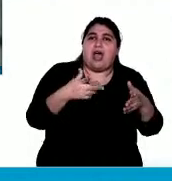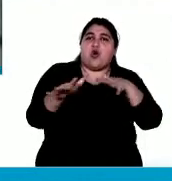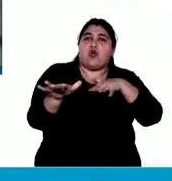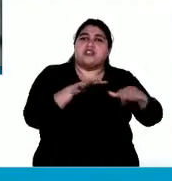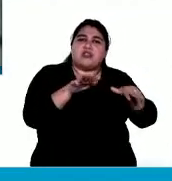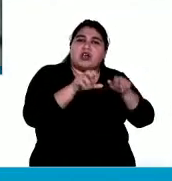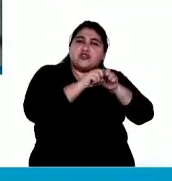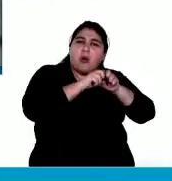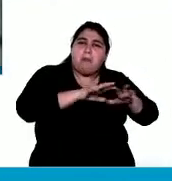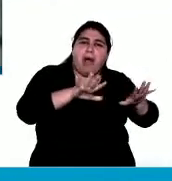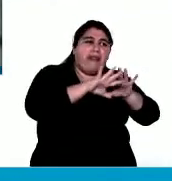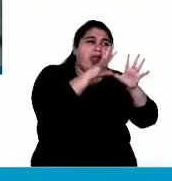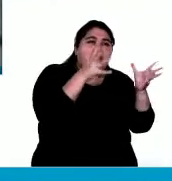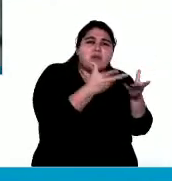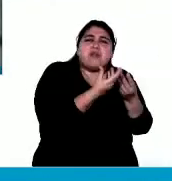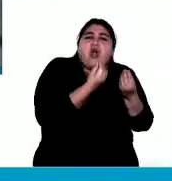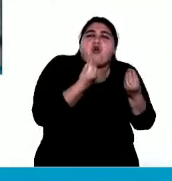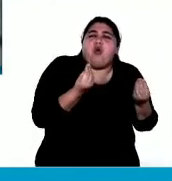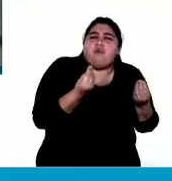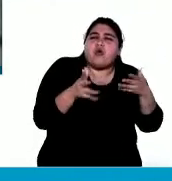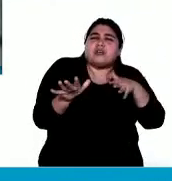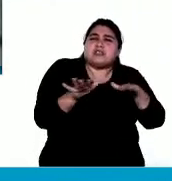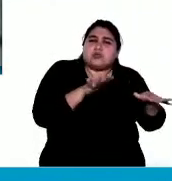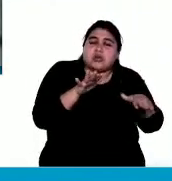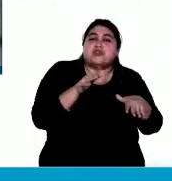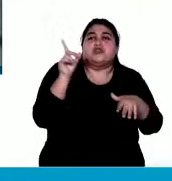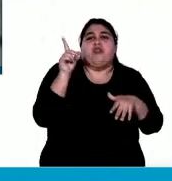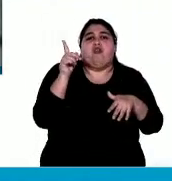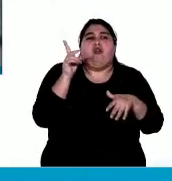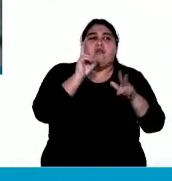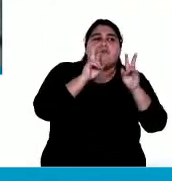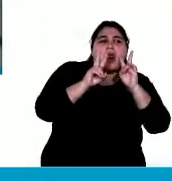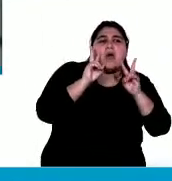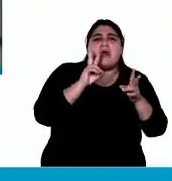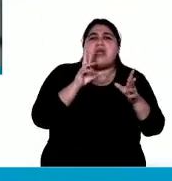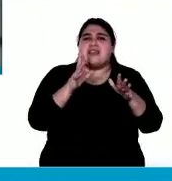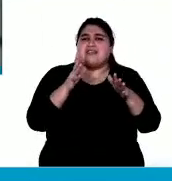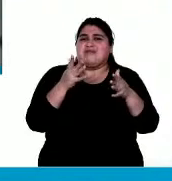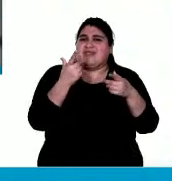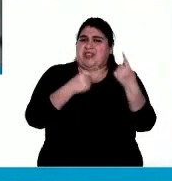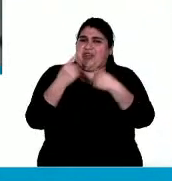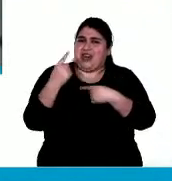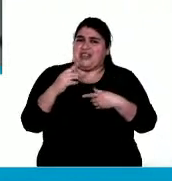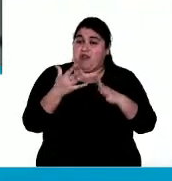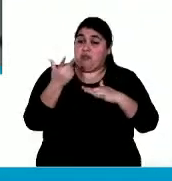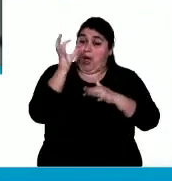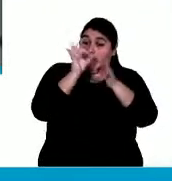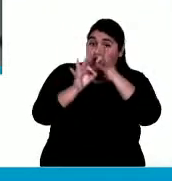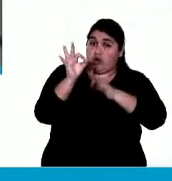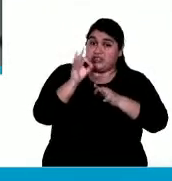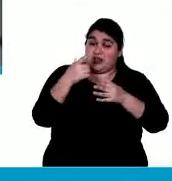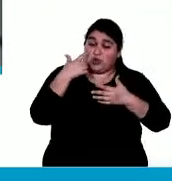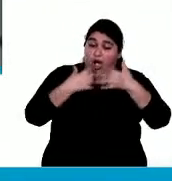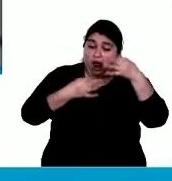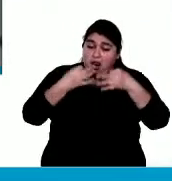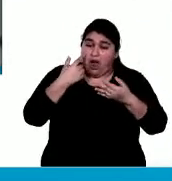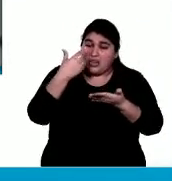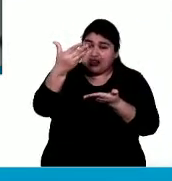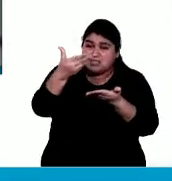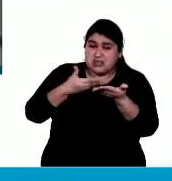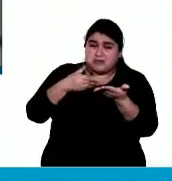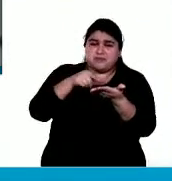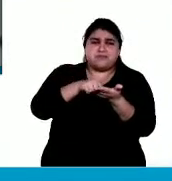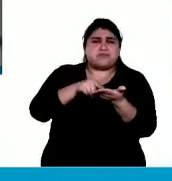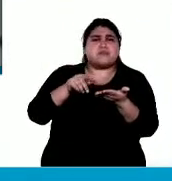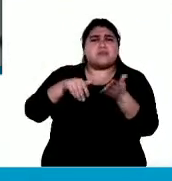pandemia, que es a quien administra justicia el sistema judicial. Porque el proyecto en análisis lo hace en